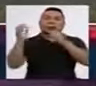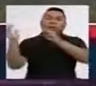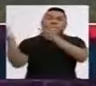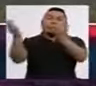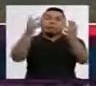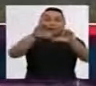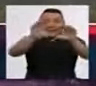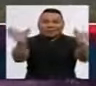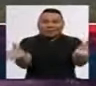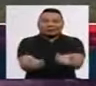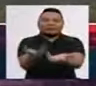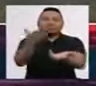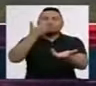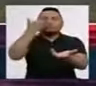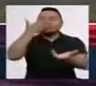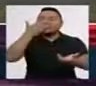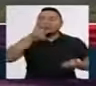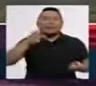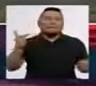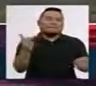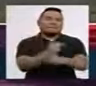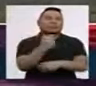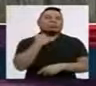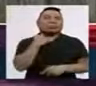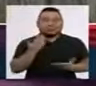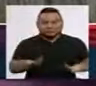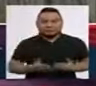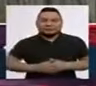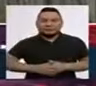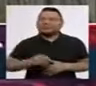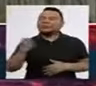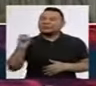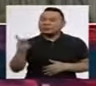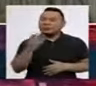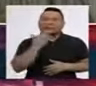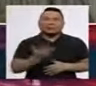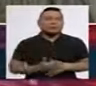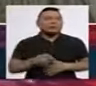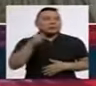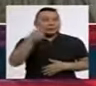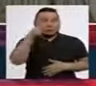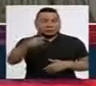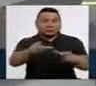del Ambiente, Fabiola Muñoz, aquí, que ha llegado hasta el lugar del incendio. Desde el lugar